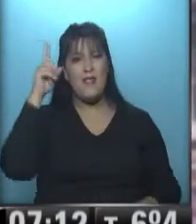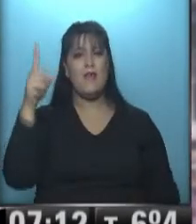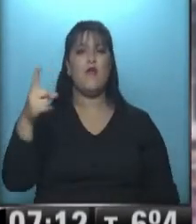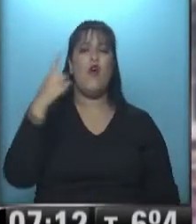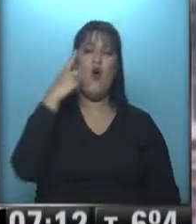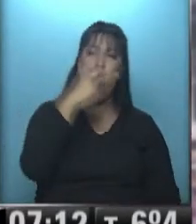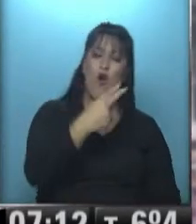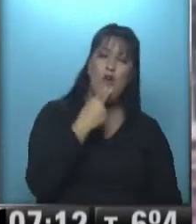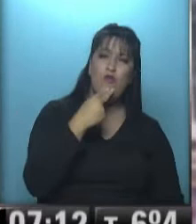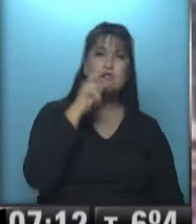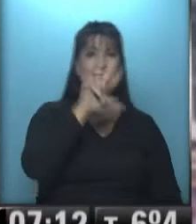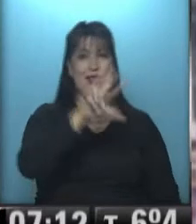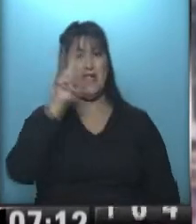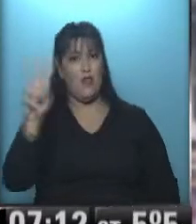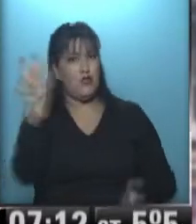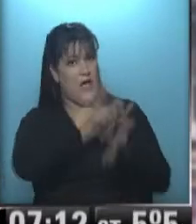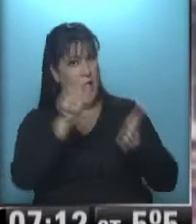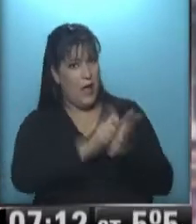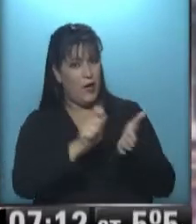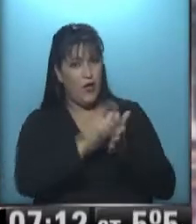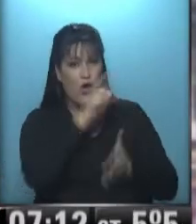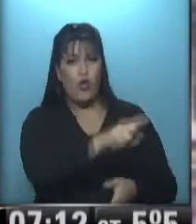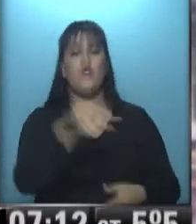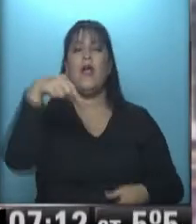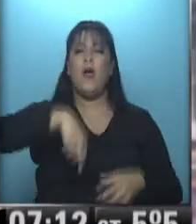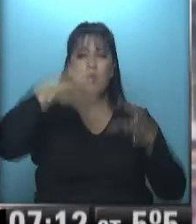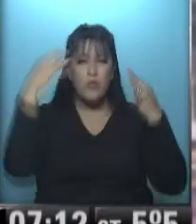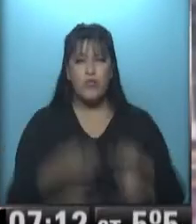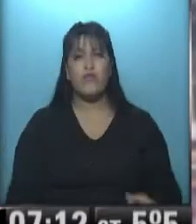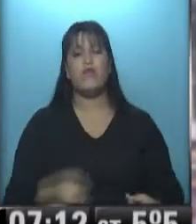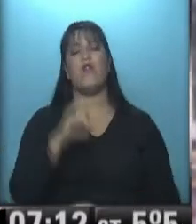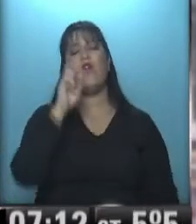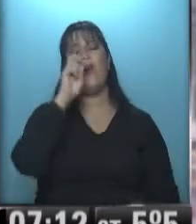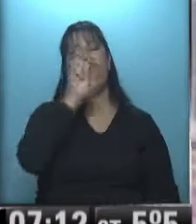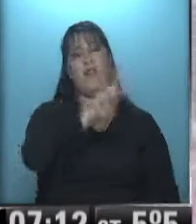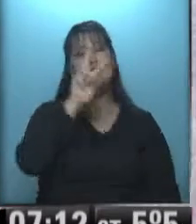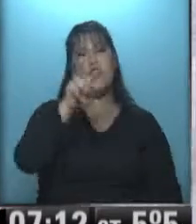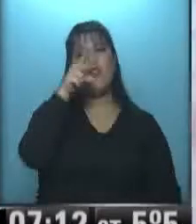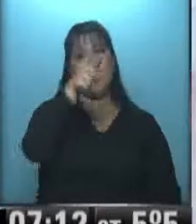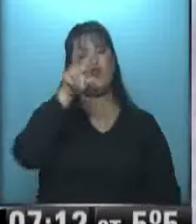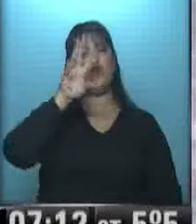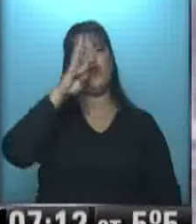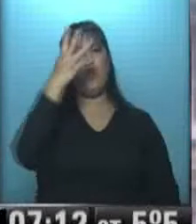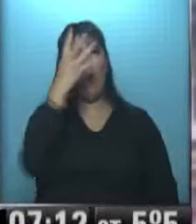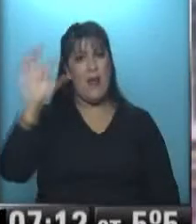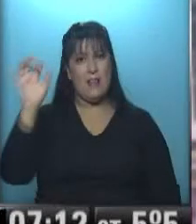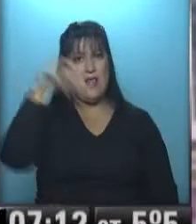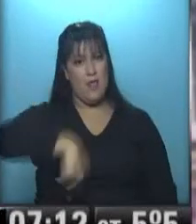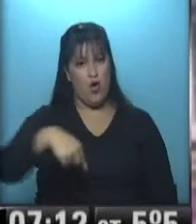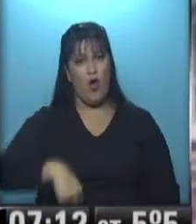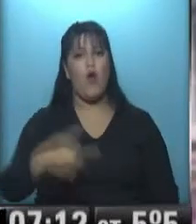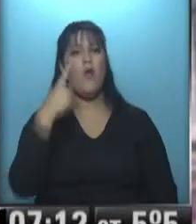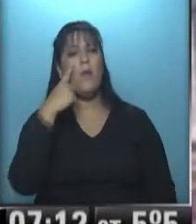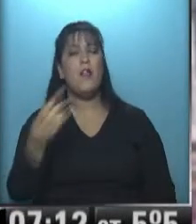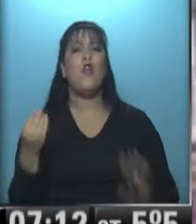1132, anoten, tómenlo en cuenta, sale a las 22.40 del día de hoy, pero veamos qué va a suceder en